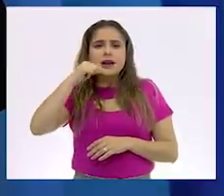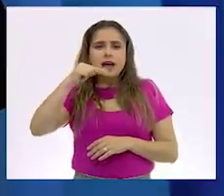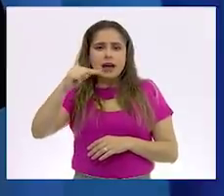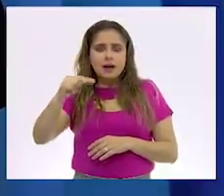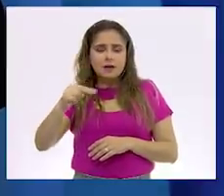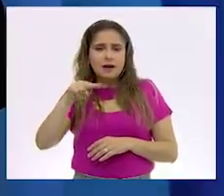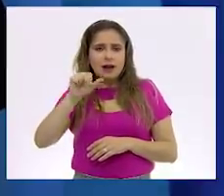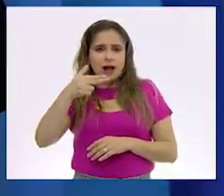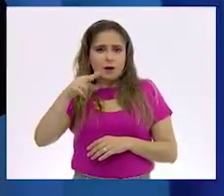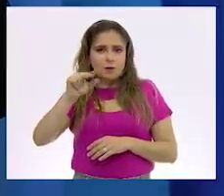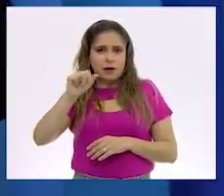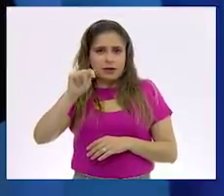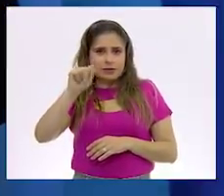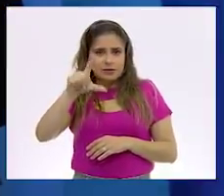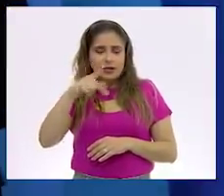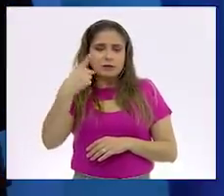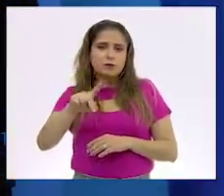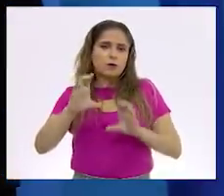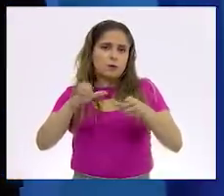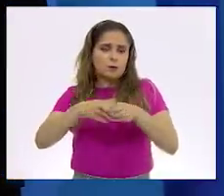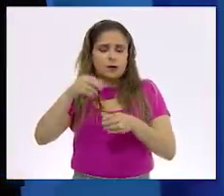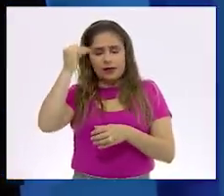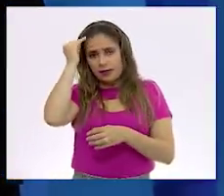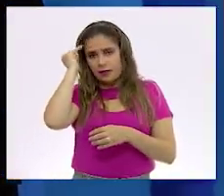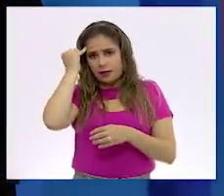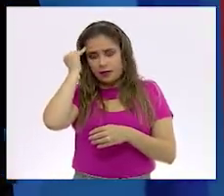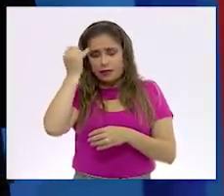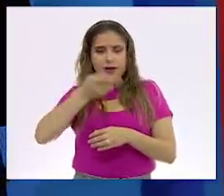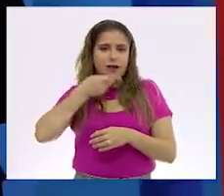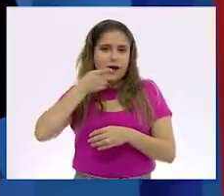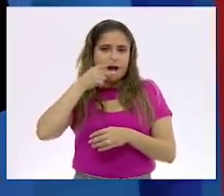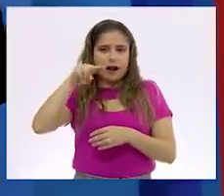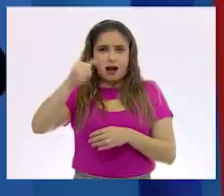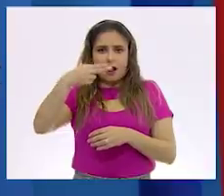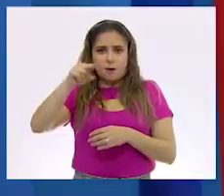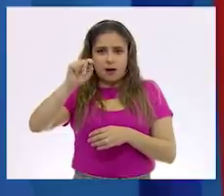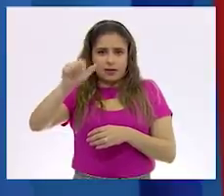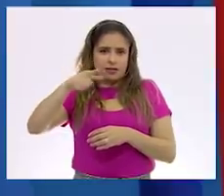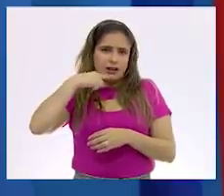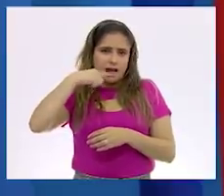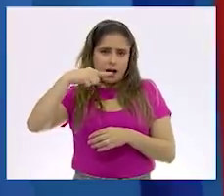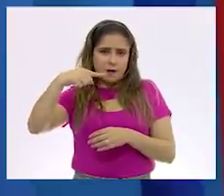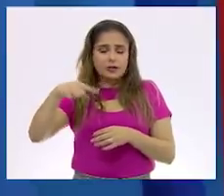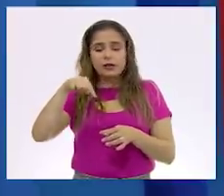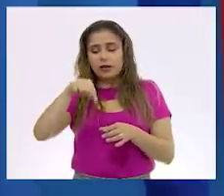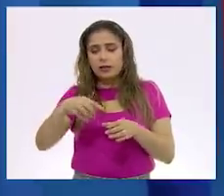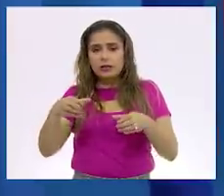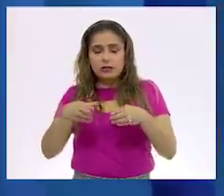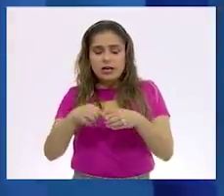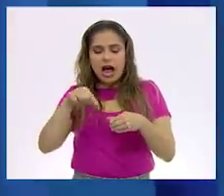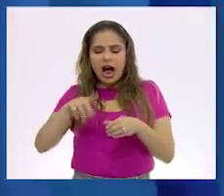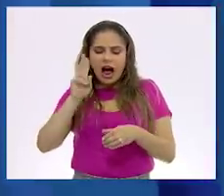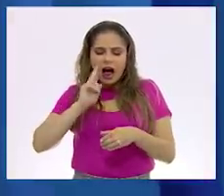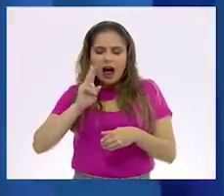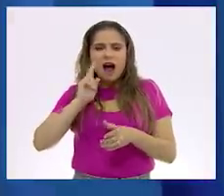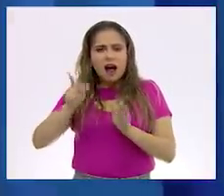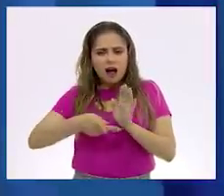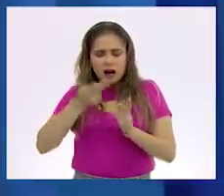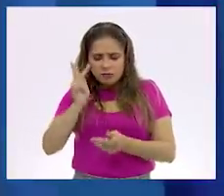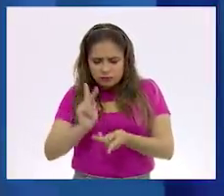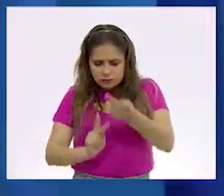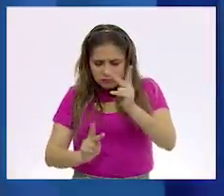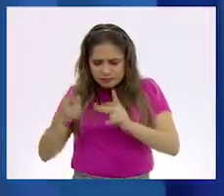era el idioma que hablaba el pueblo azteca. Fue allí donde fue cultivado, cosechado y